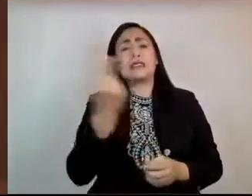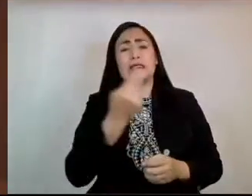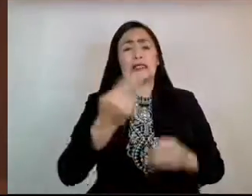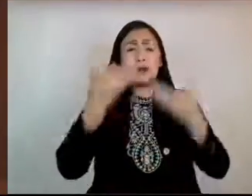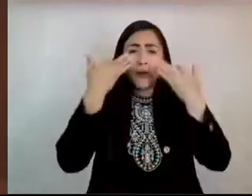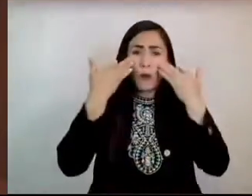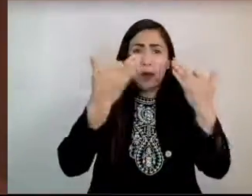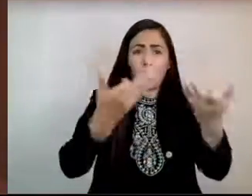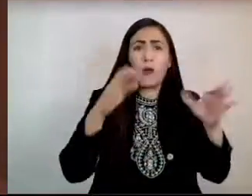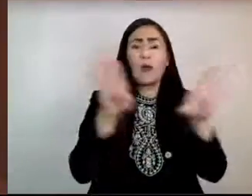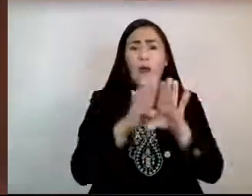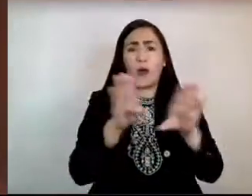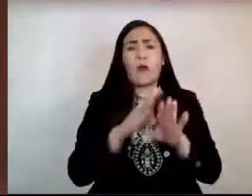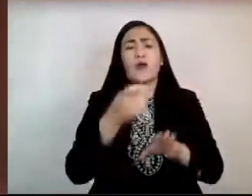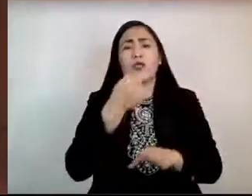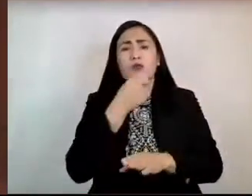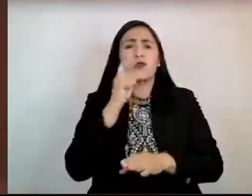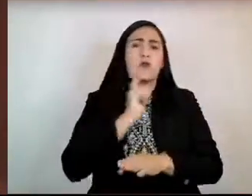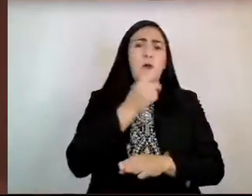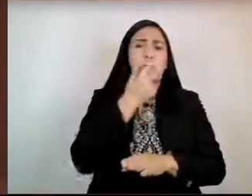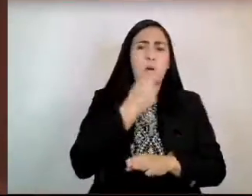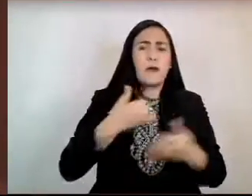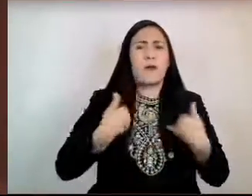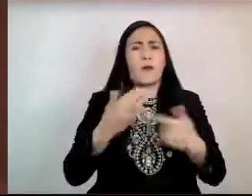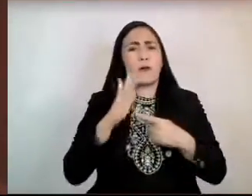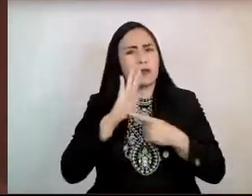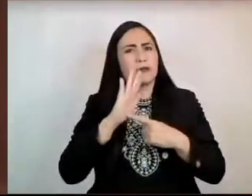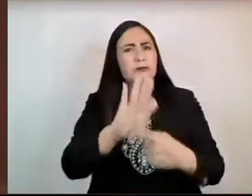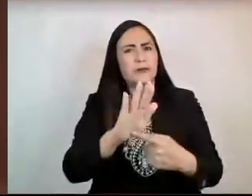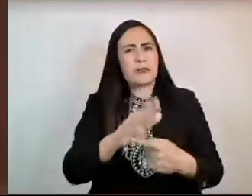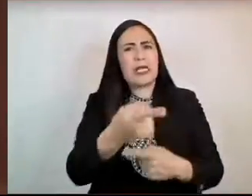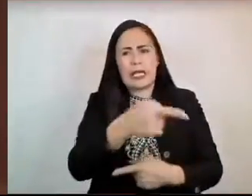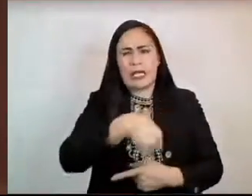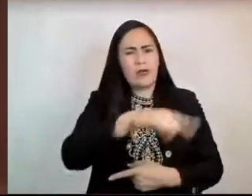infancia, por los niños y las niñas y los adolescentes sanos.